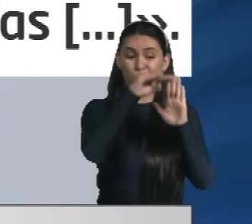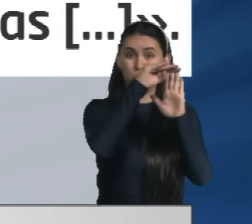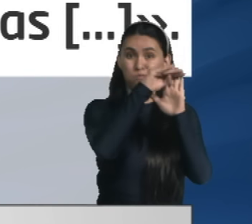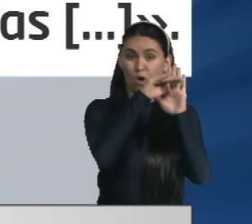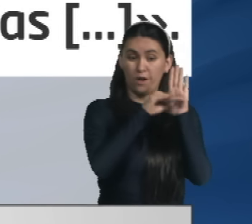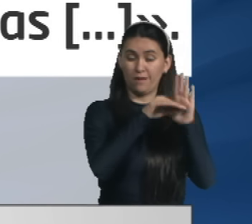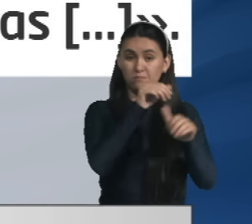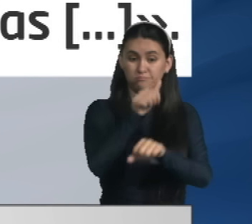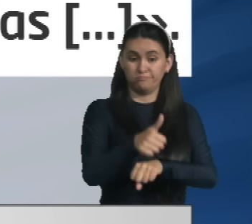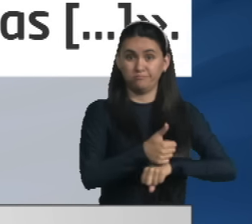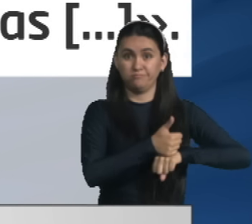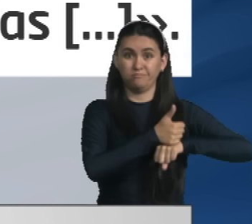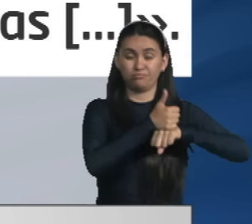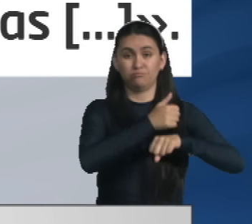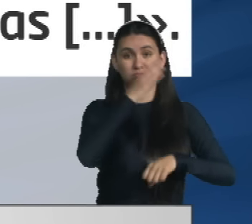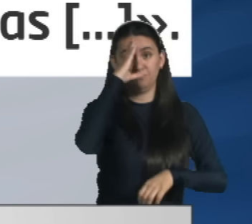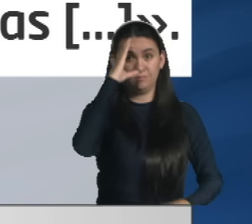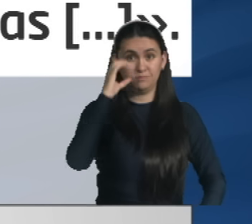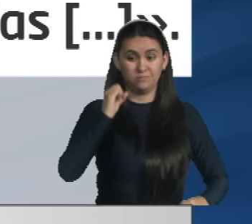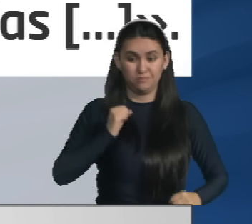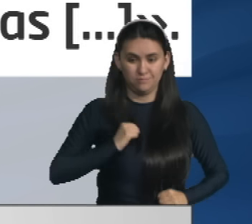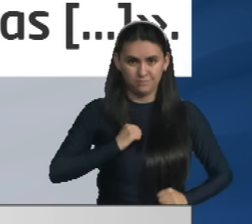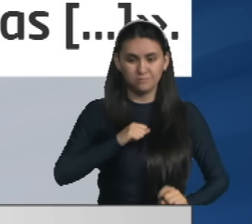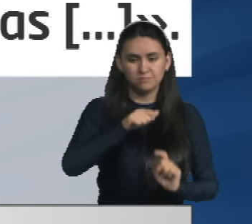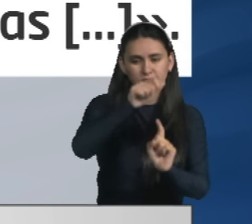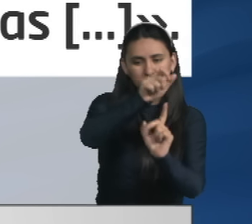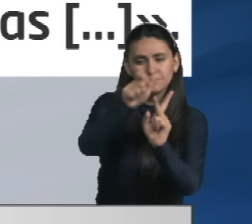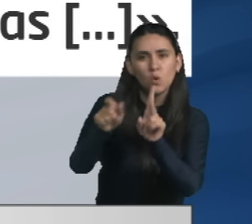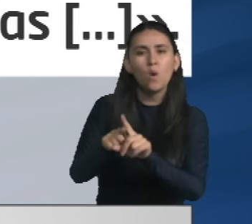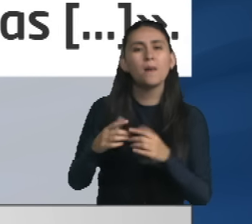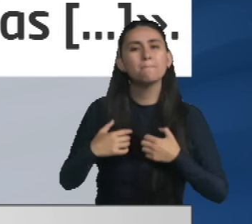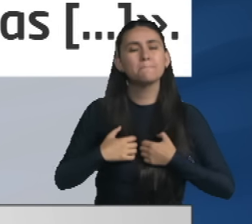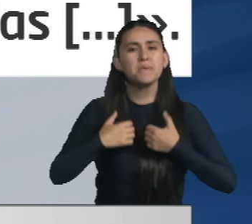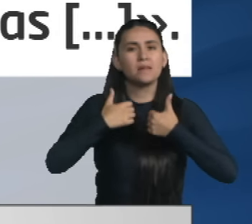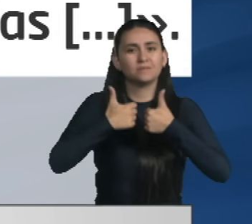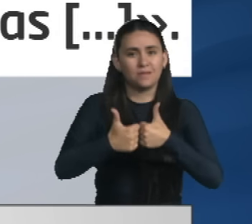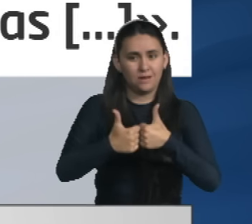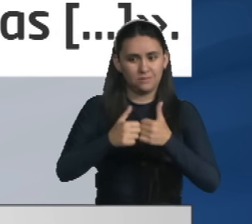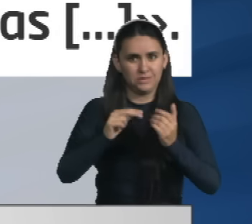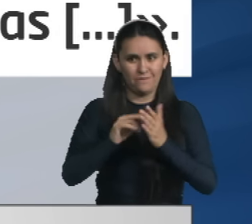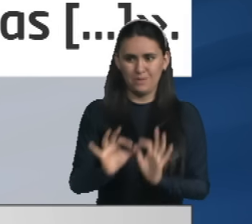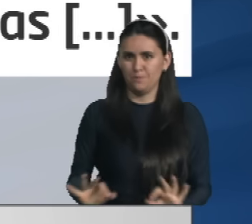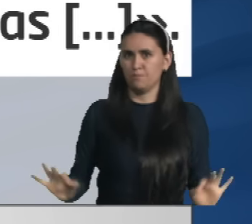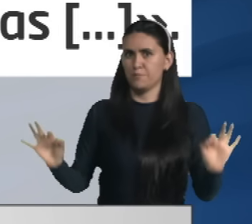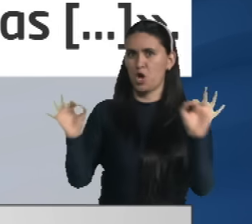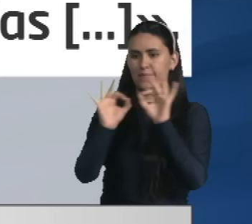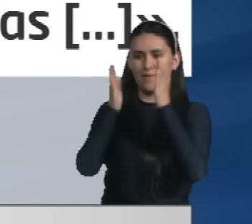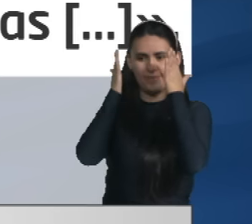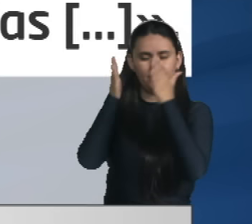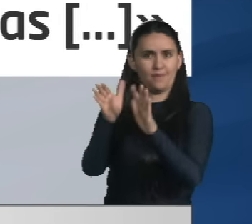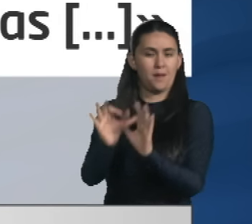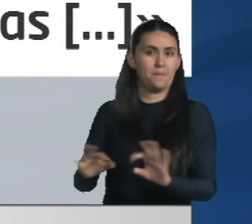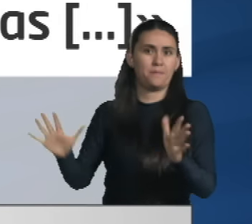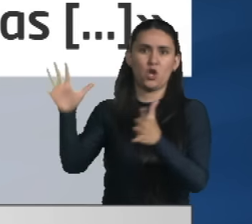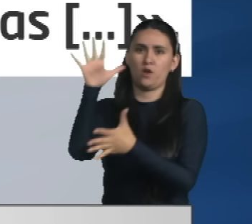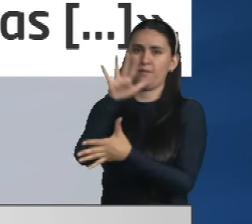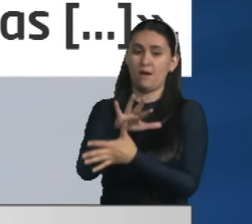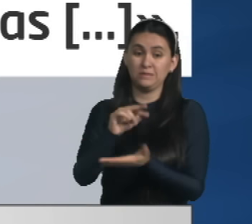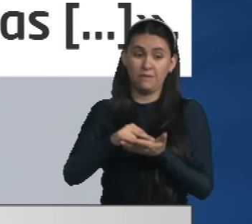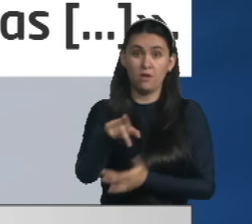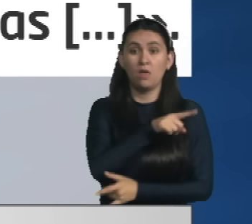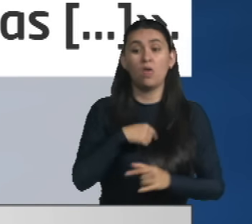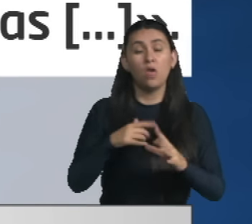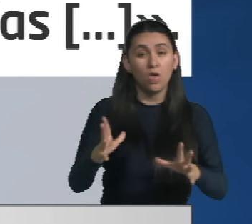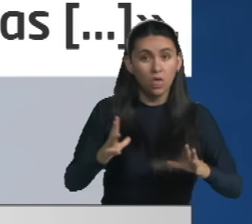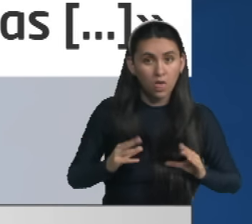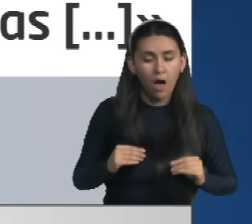señor comandante del Ejército, la integridad y el bienestar de nuestro personal son de máxima prioridad y no se tolerará ningún tipo